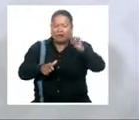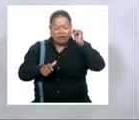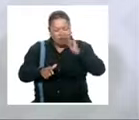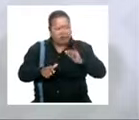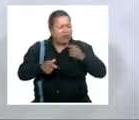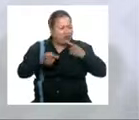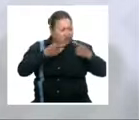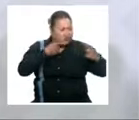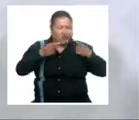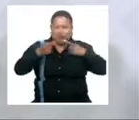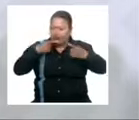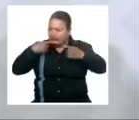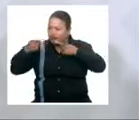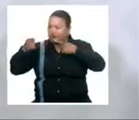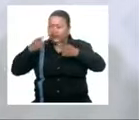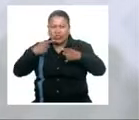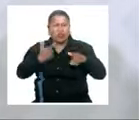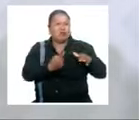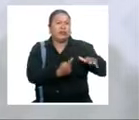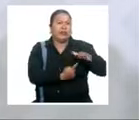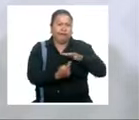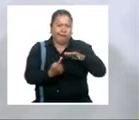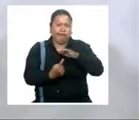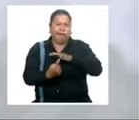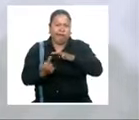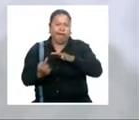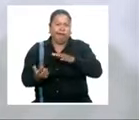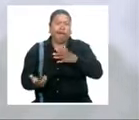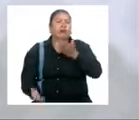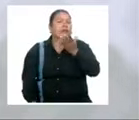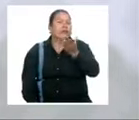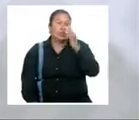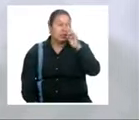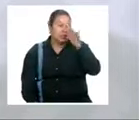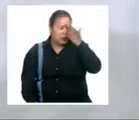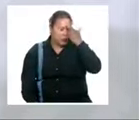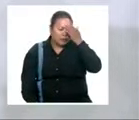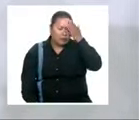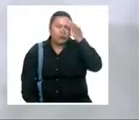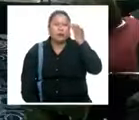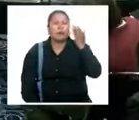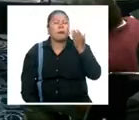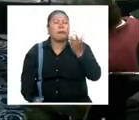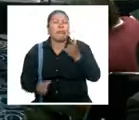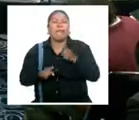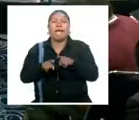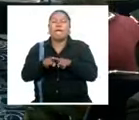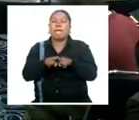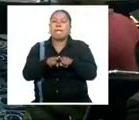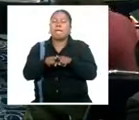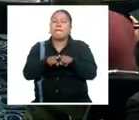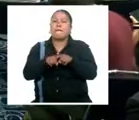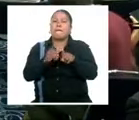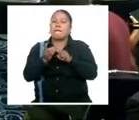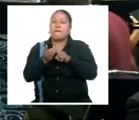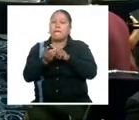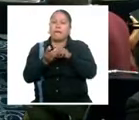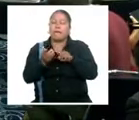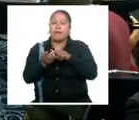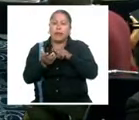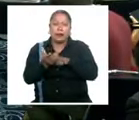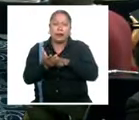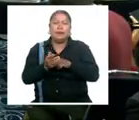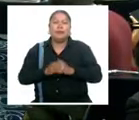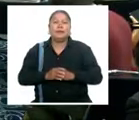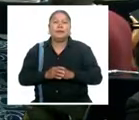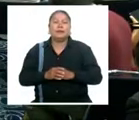dialogando con todas las comunidades. Recordarán ustedes que nuestros hermanos de aquí,